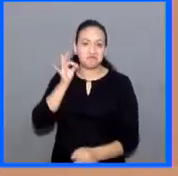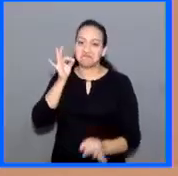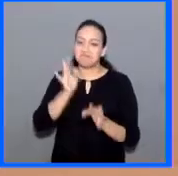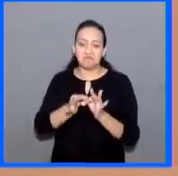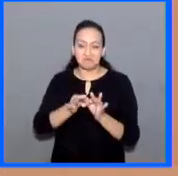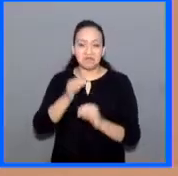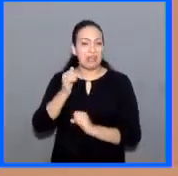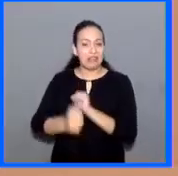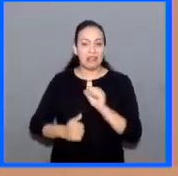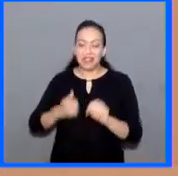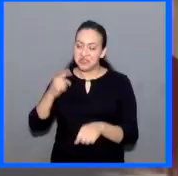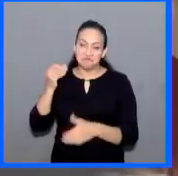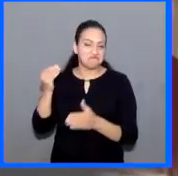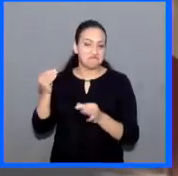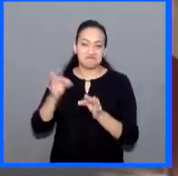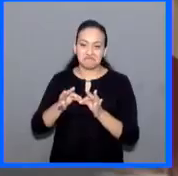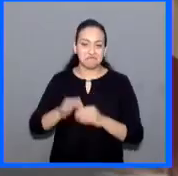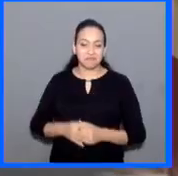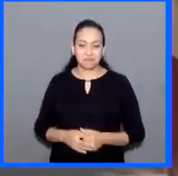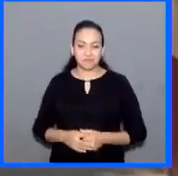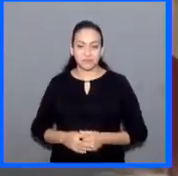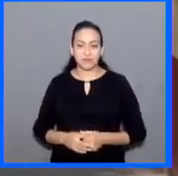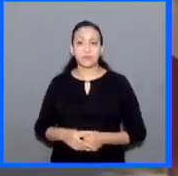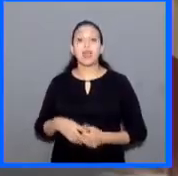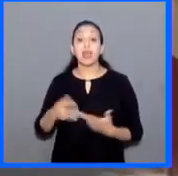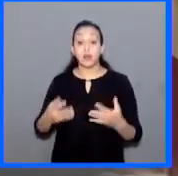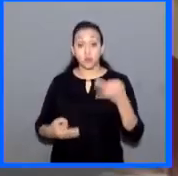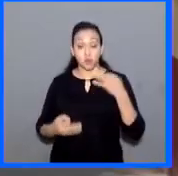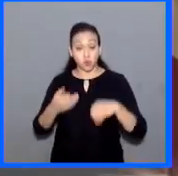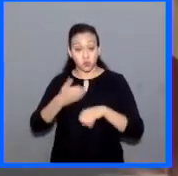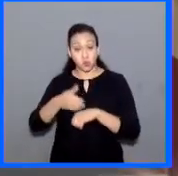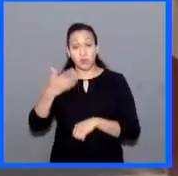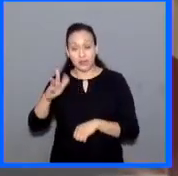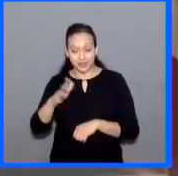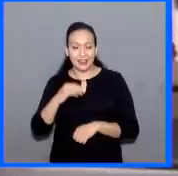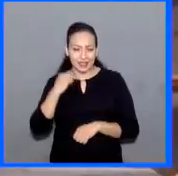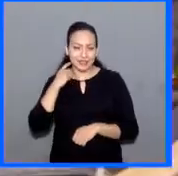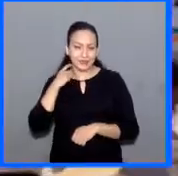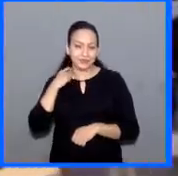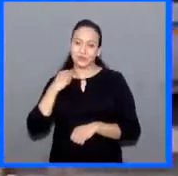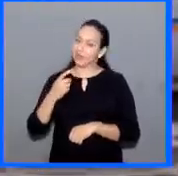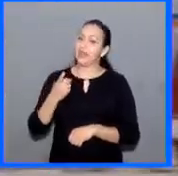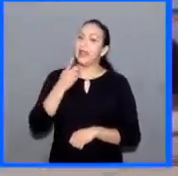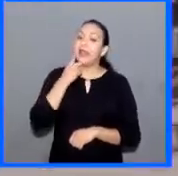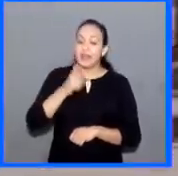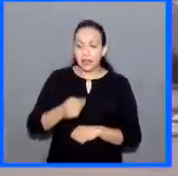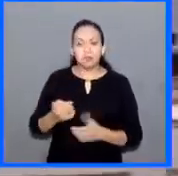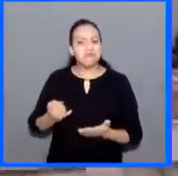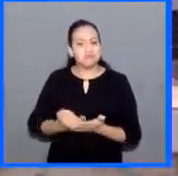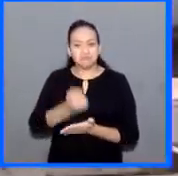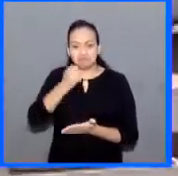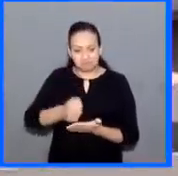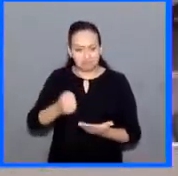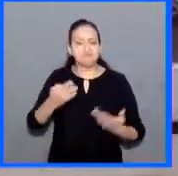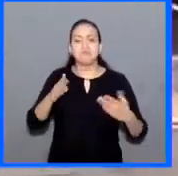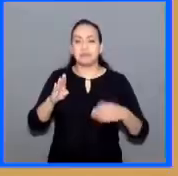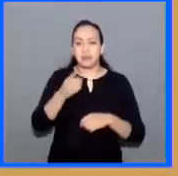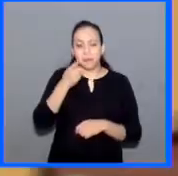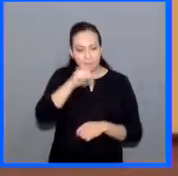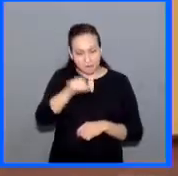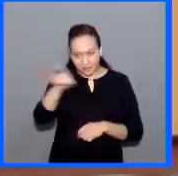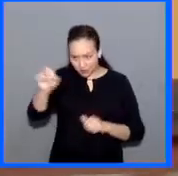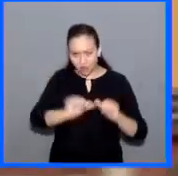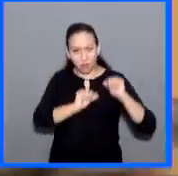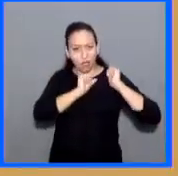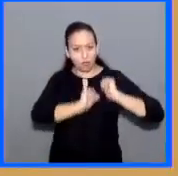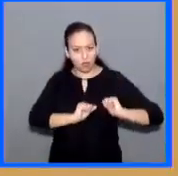esta disposición. El juzgado 10º de distrito en la entidad resolvió a favor de las víctimas y ordenó a las autoridades estatales